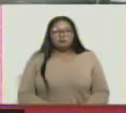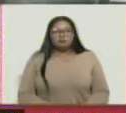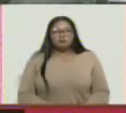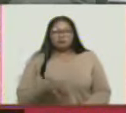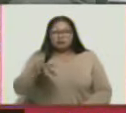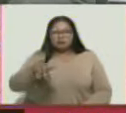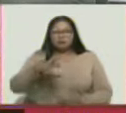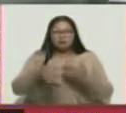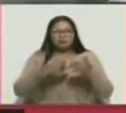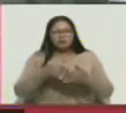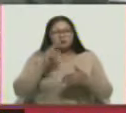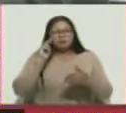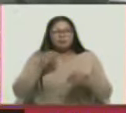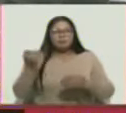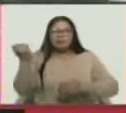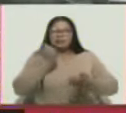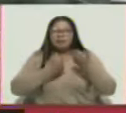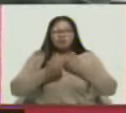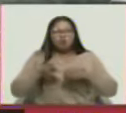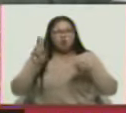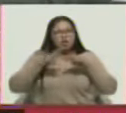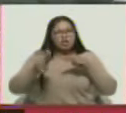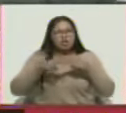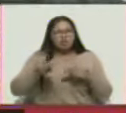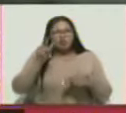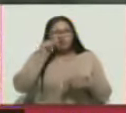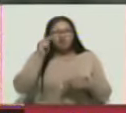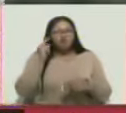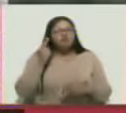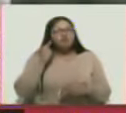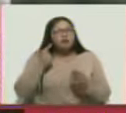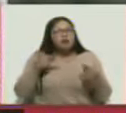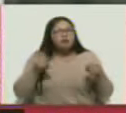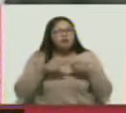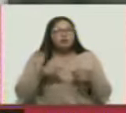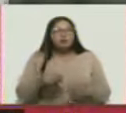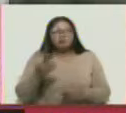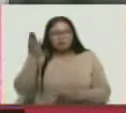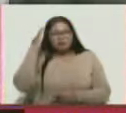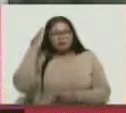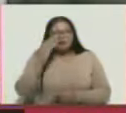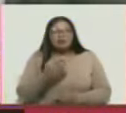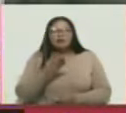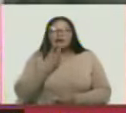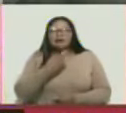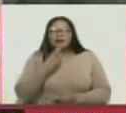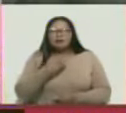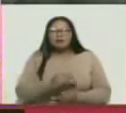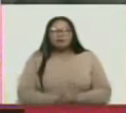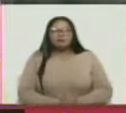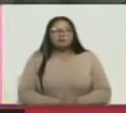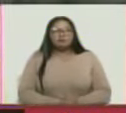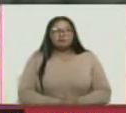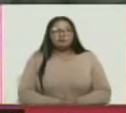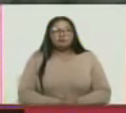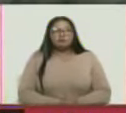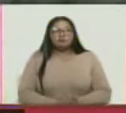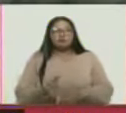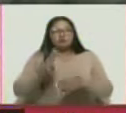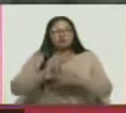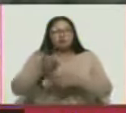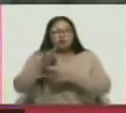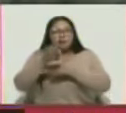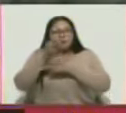matando niñas, niños, mujeres. Usted sabe que Israel está usando actualmente